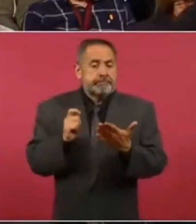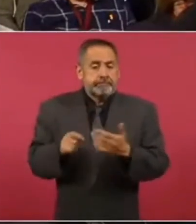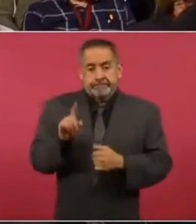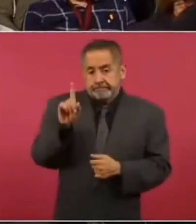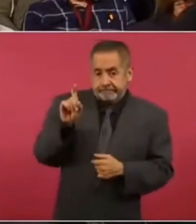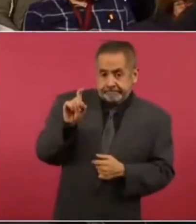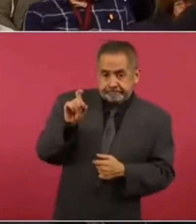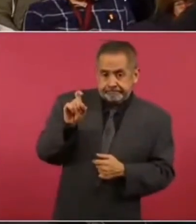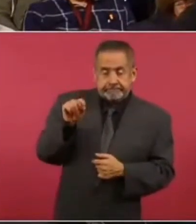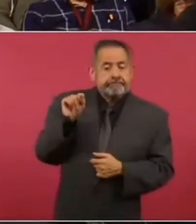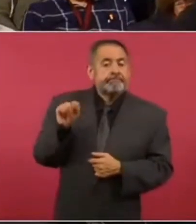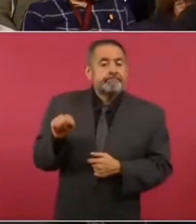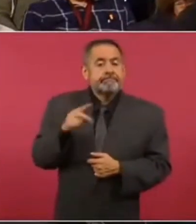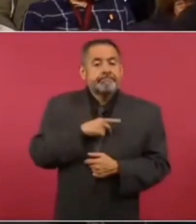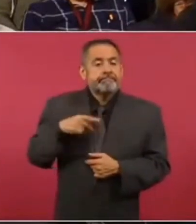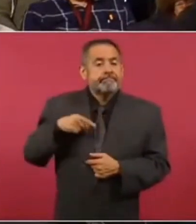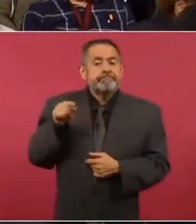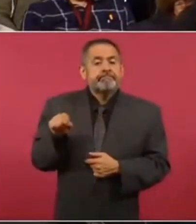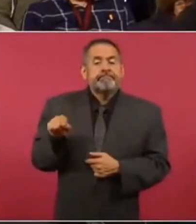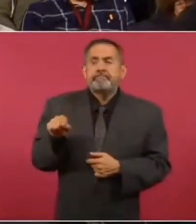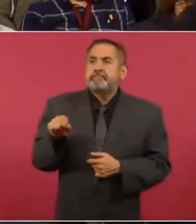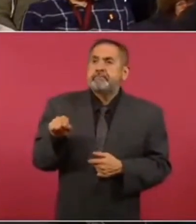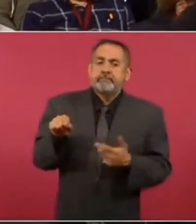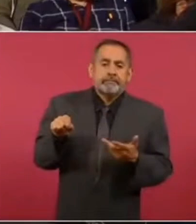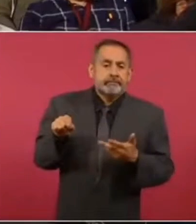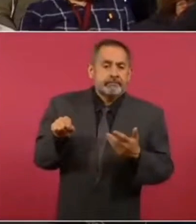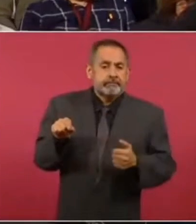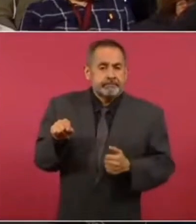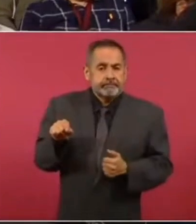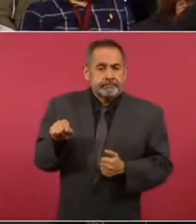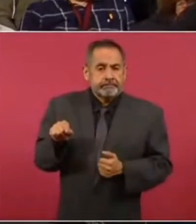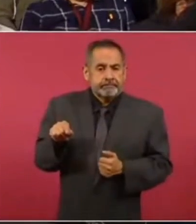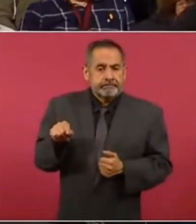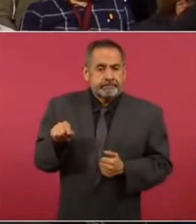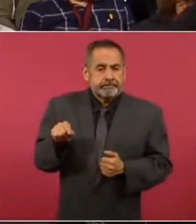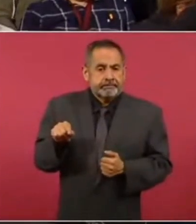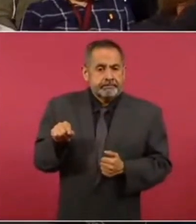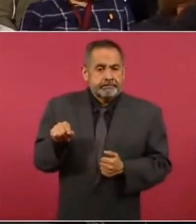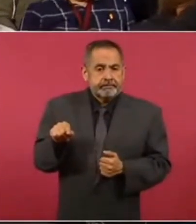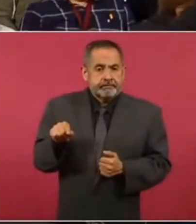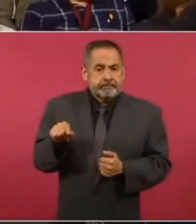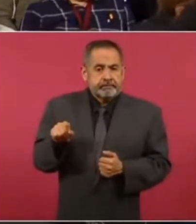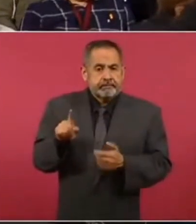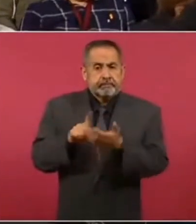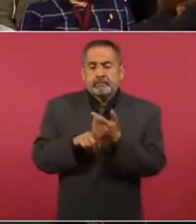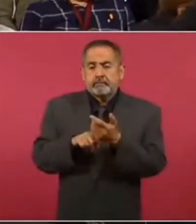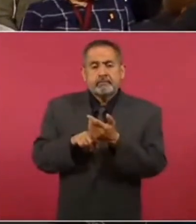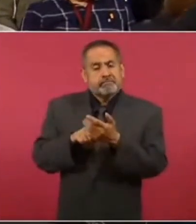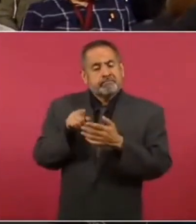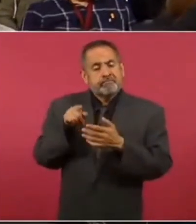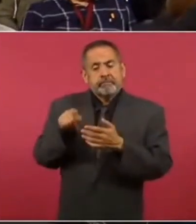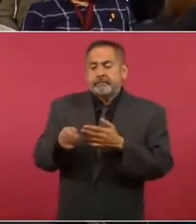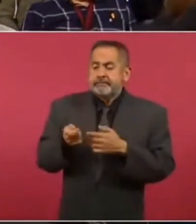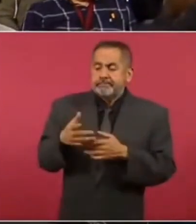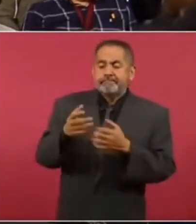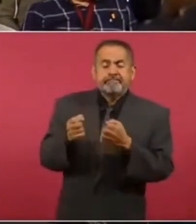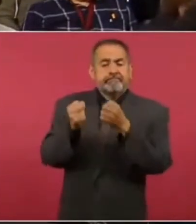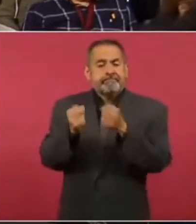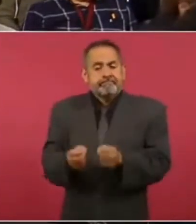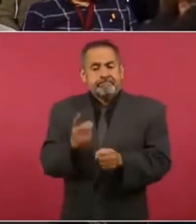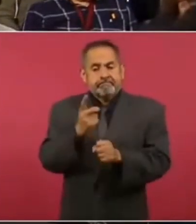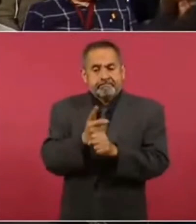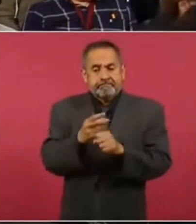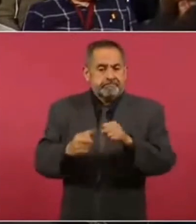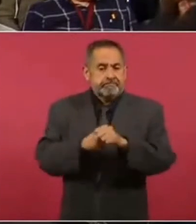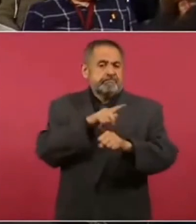agua tenga que ser un problema de seguridad nacional. Entonces,